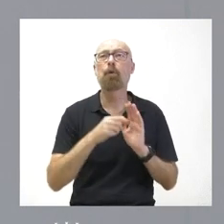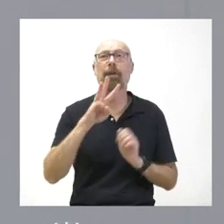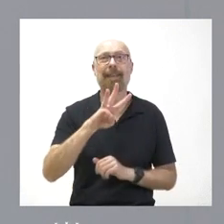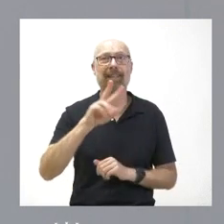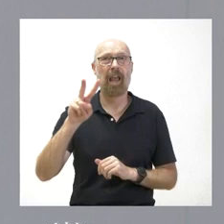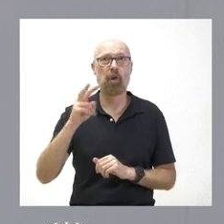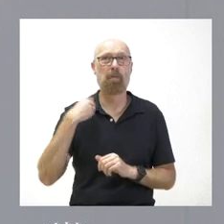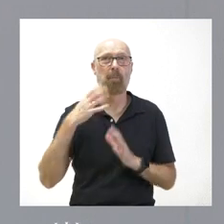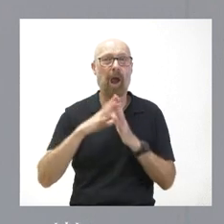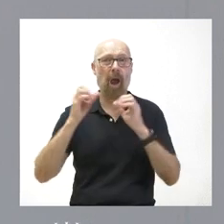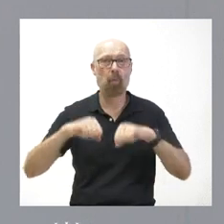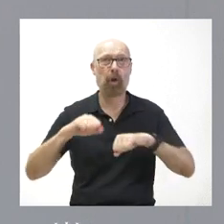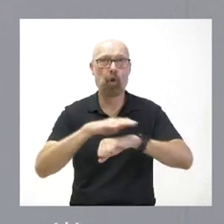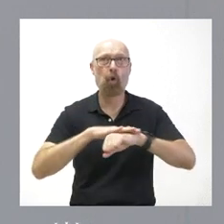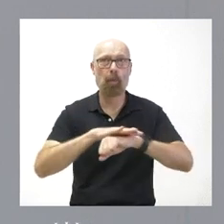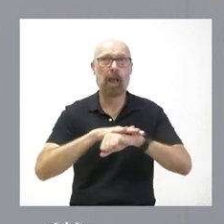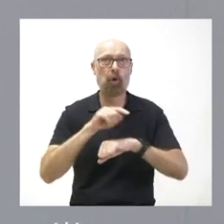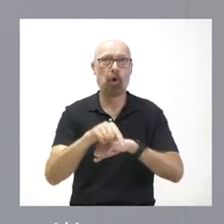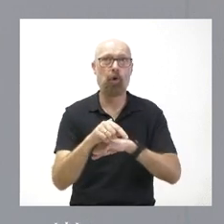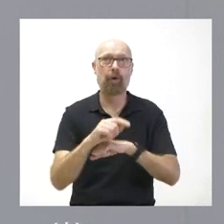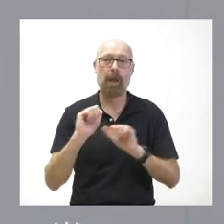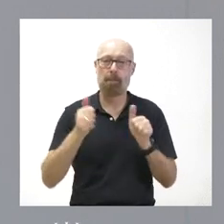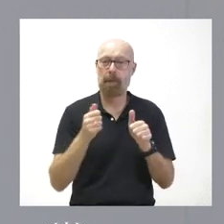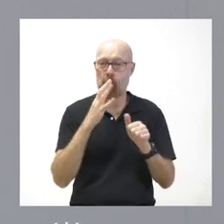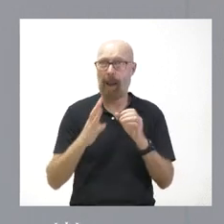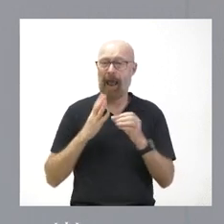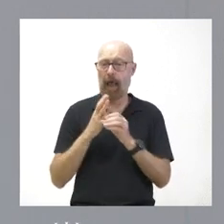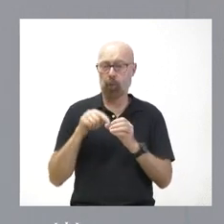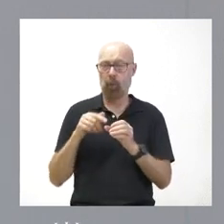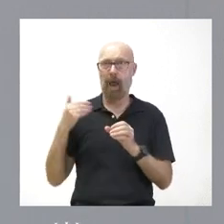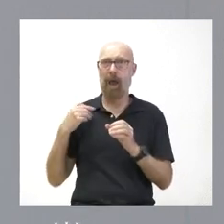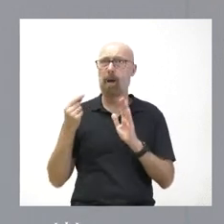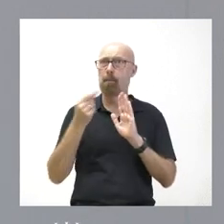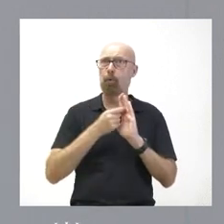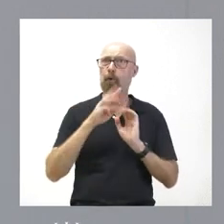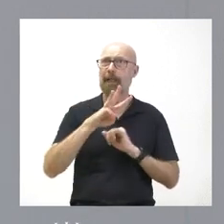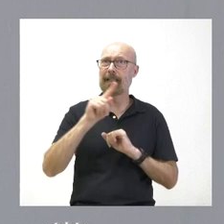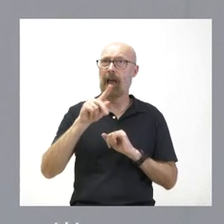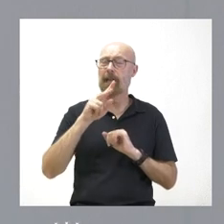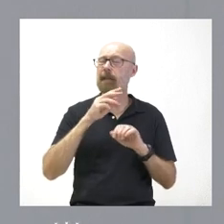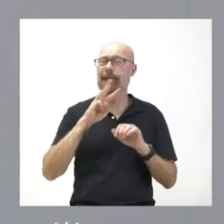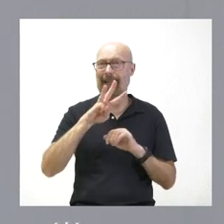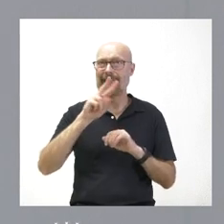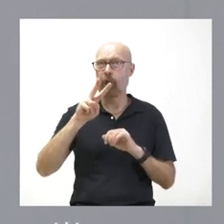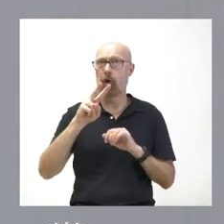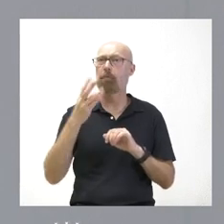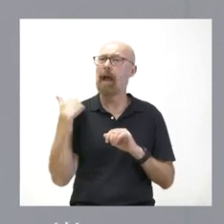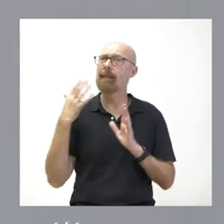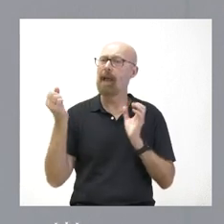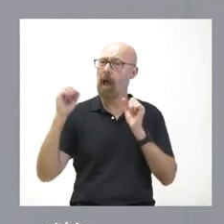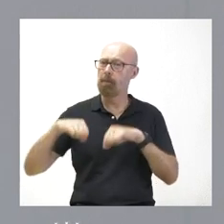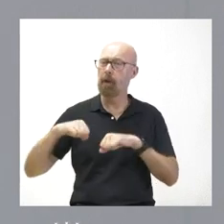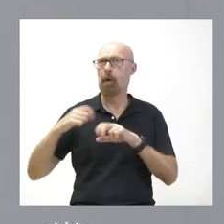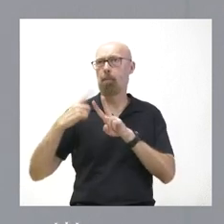acuerdo de gobierno con el que empezó esta legislatura ese punto 32 que en aquel momento coincidíamos con vox habla claramente de la